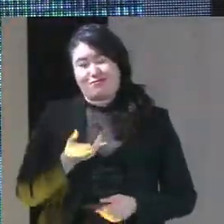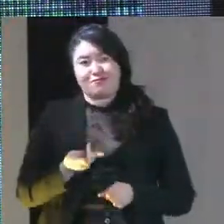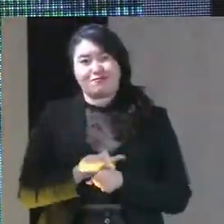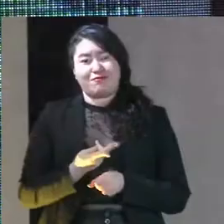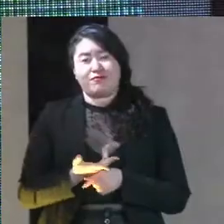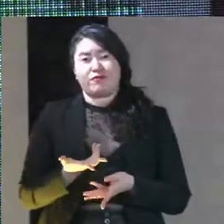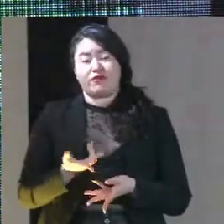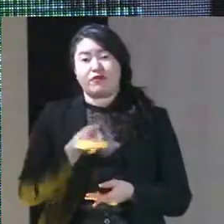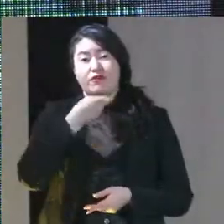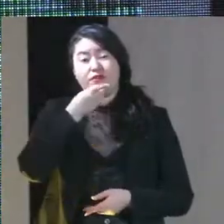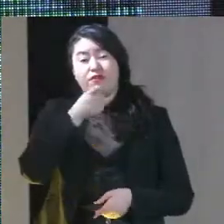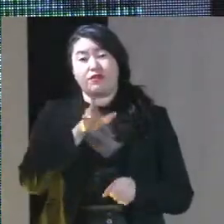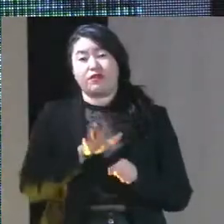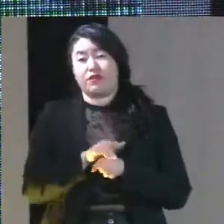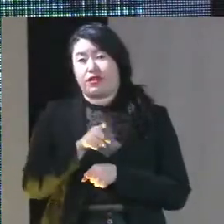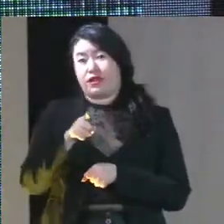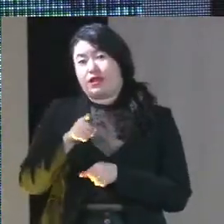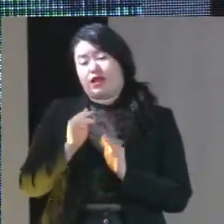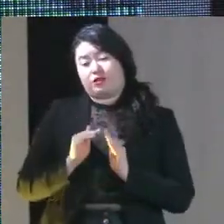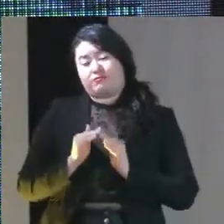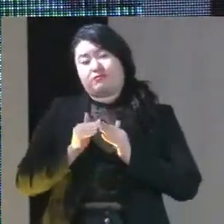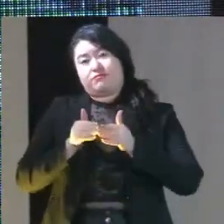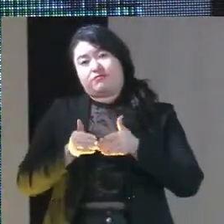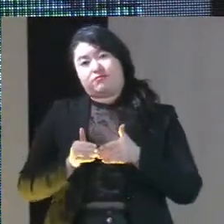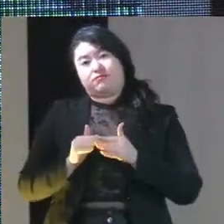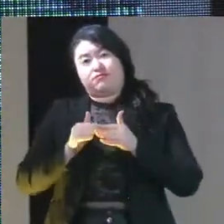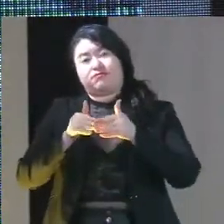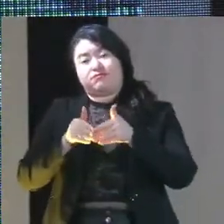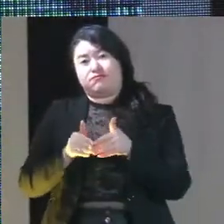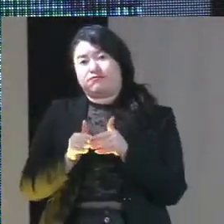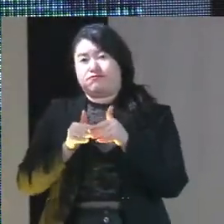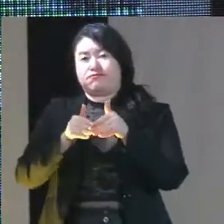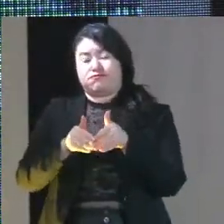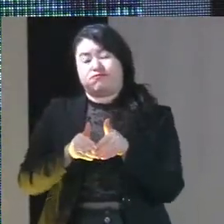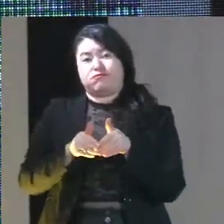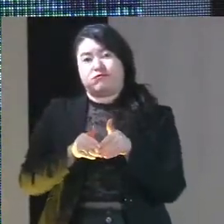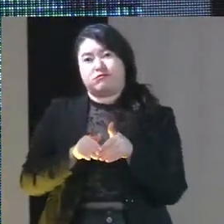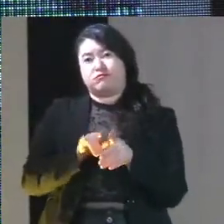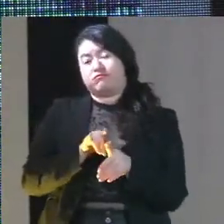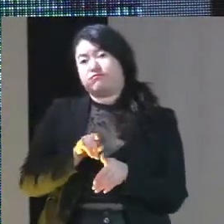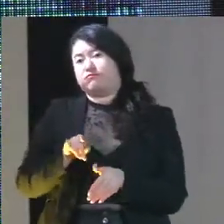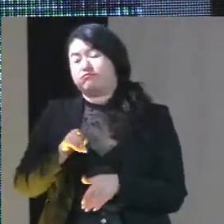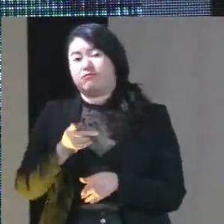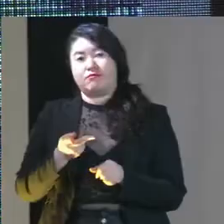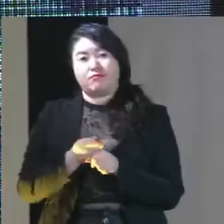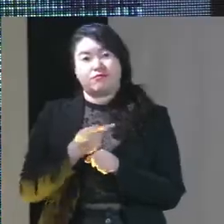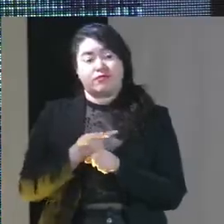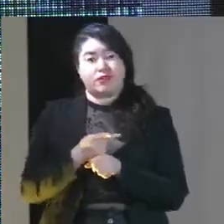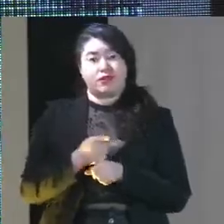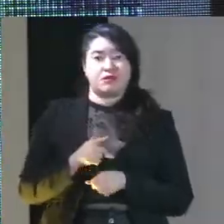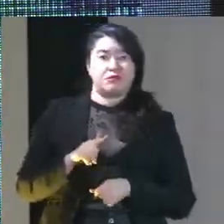porque naufragó su barco. Le tocó pasar casi una década, 9 años y pico,